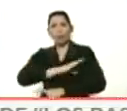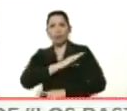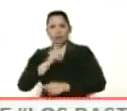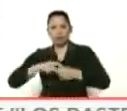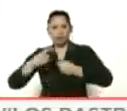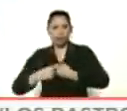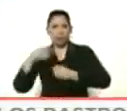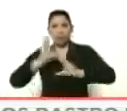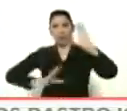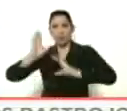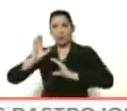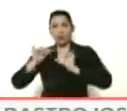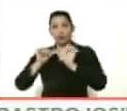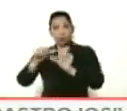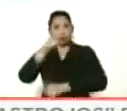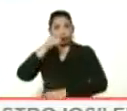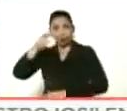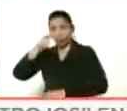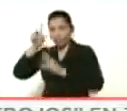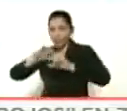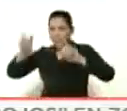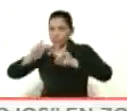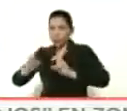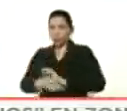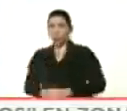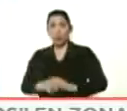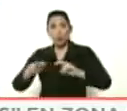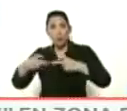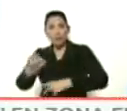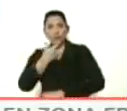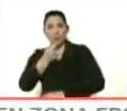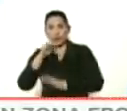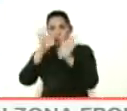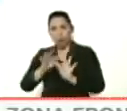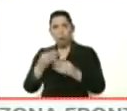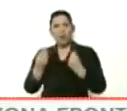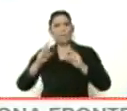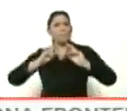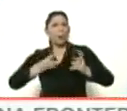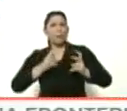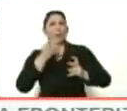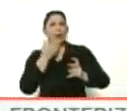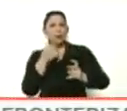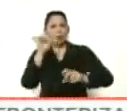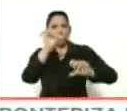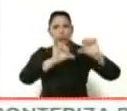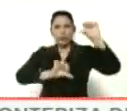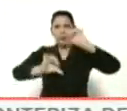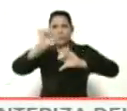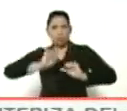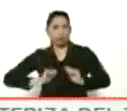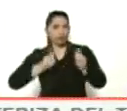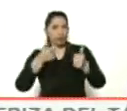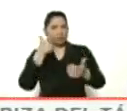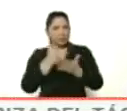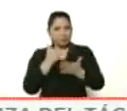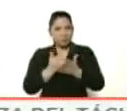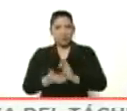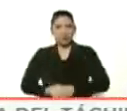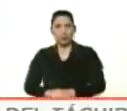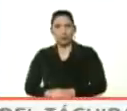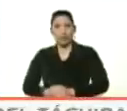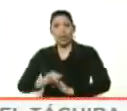científicos que permanentemente está estudiando nuevos tratamientos. Cuando se habló del tema de la cloroquina, pues se inició con la cloroquina. El interferón también se habló.